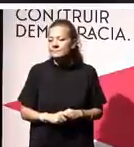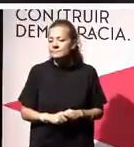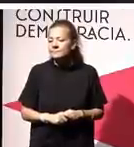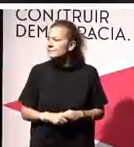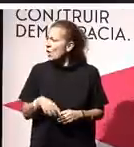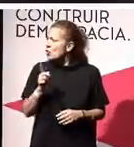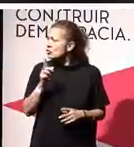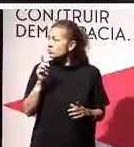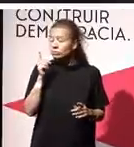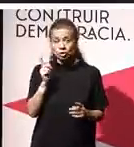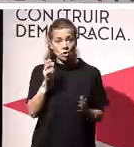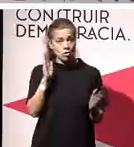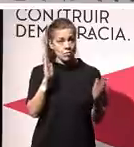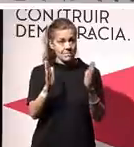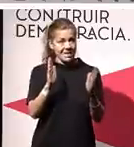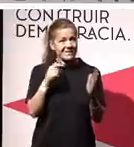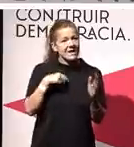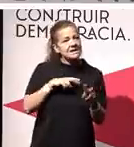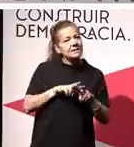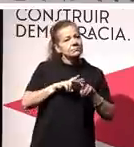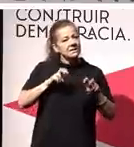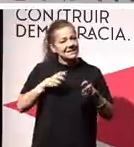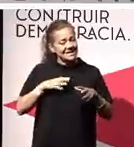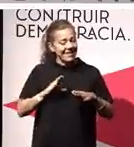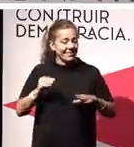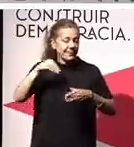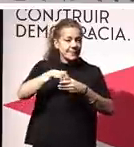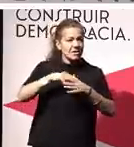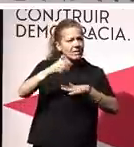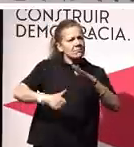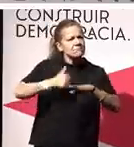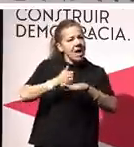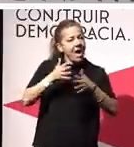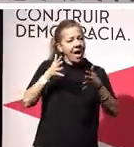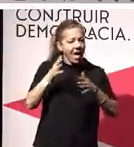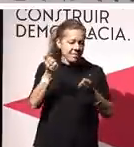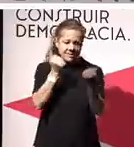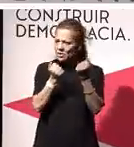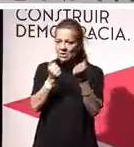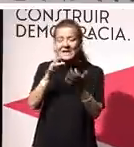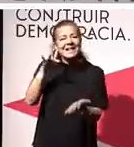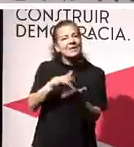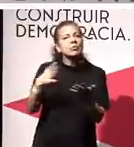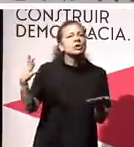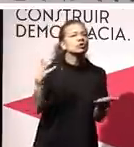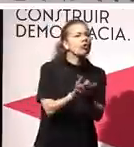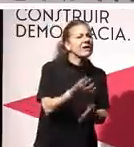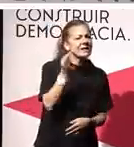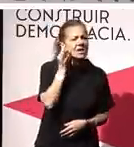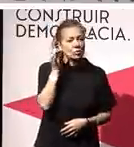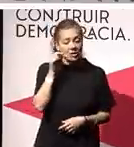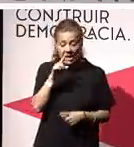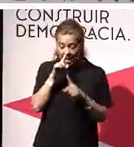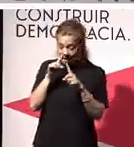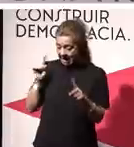No solo el tiempo de las que se sientan en los consejos de administración, es el tiempo de todas las mujeres. En este año y medio ha